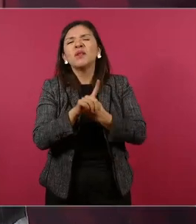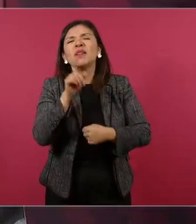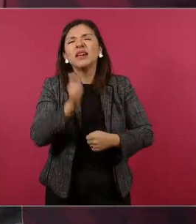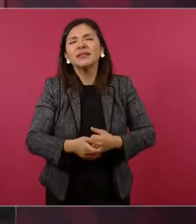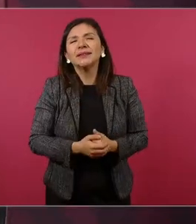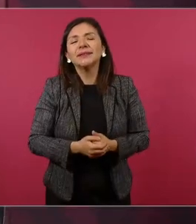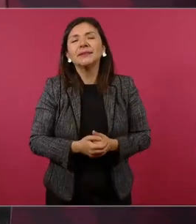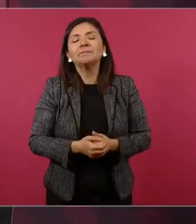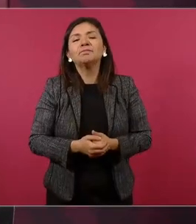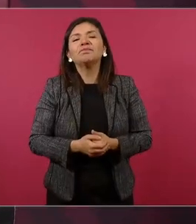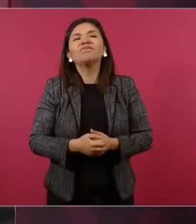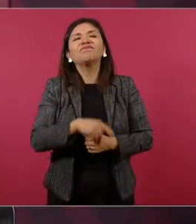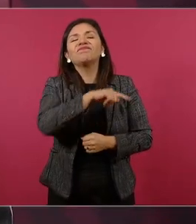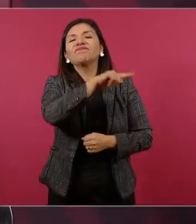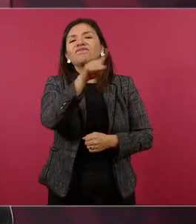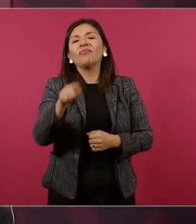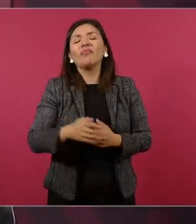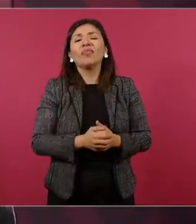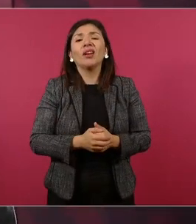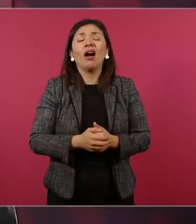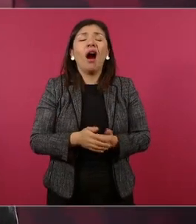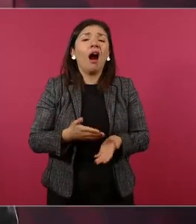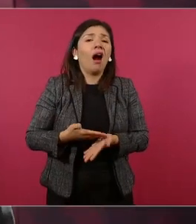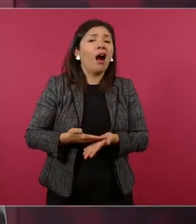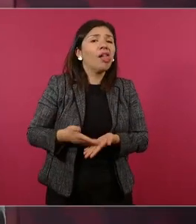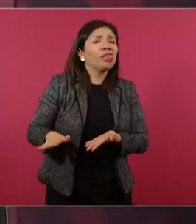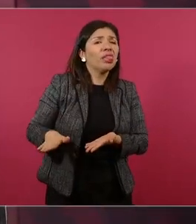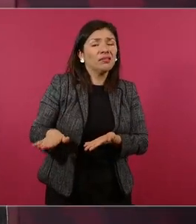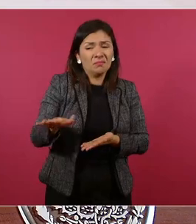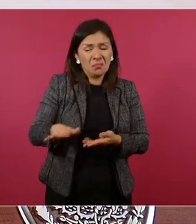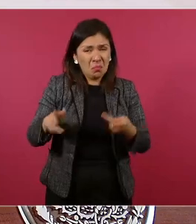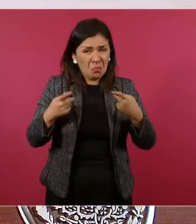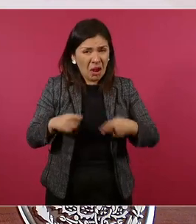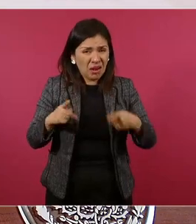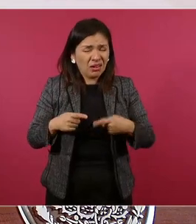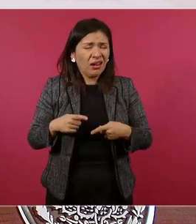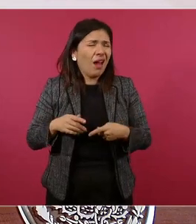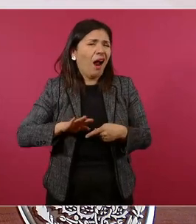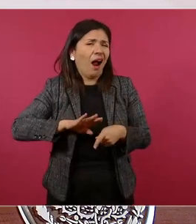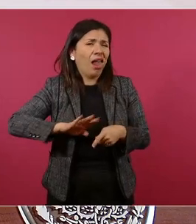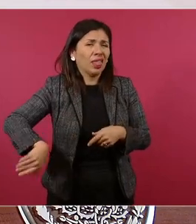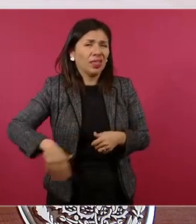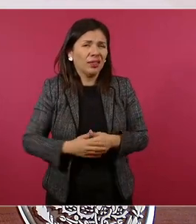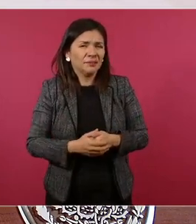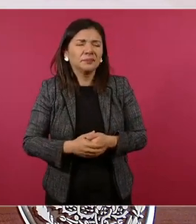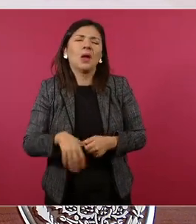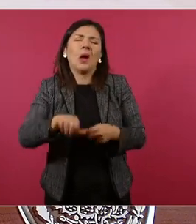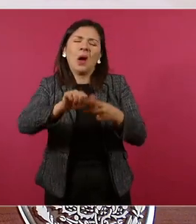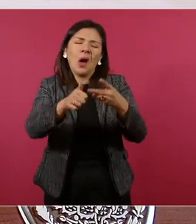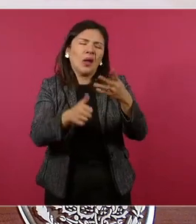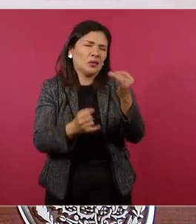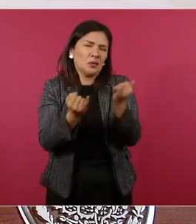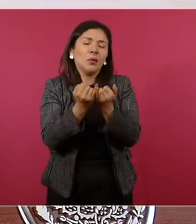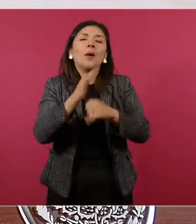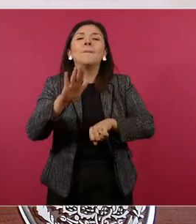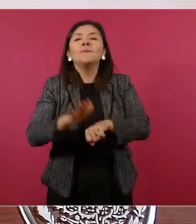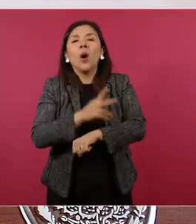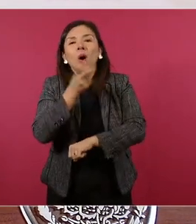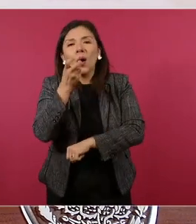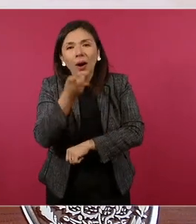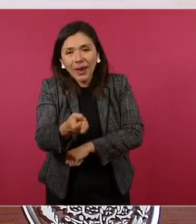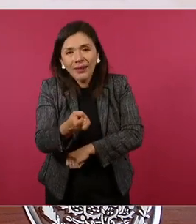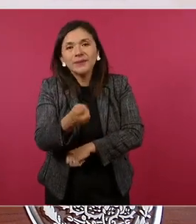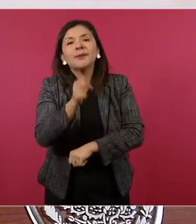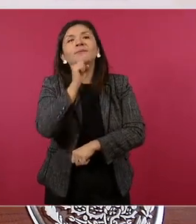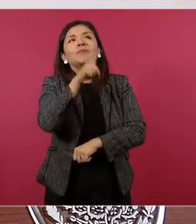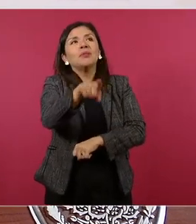que desprecian al pueblo entre otras cosas por eso les pasa